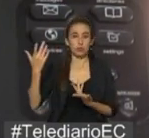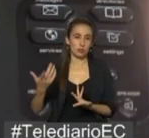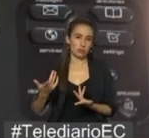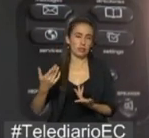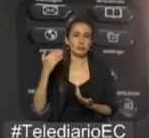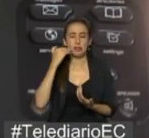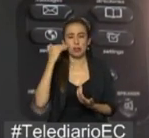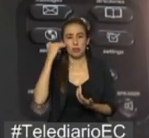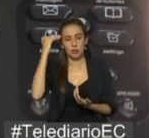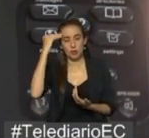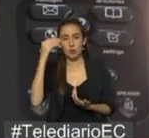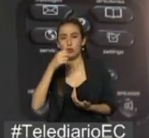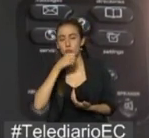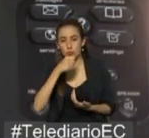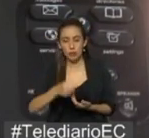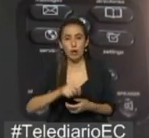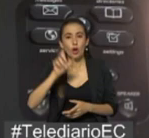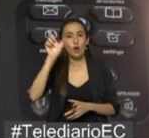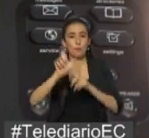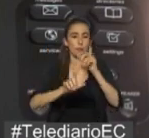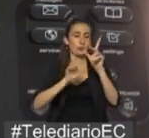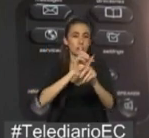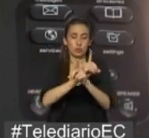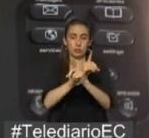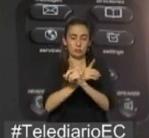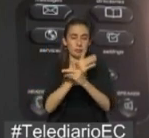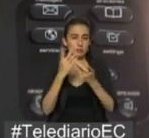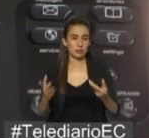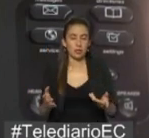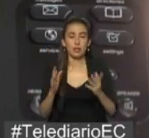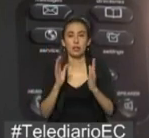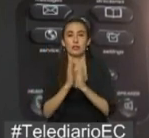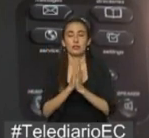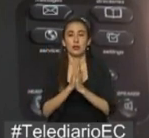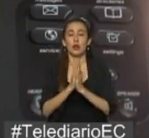las personas con discapacidades, o las personas también